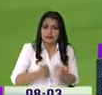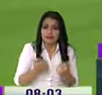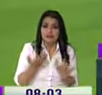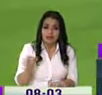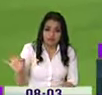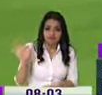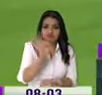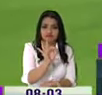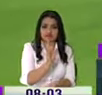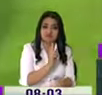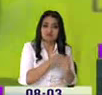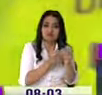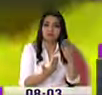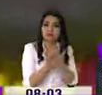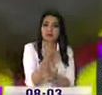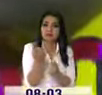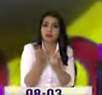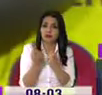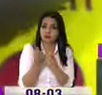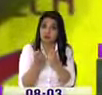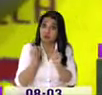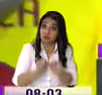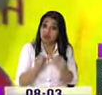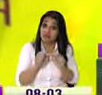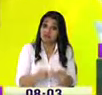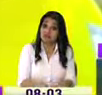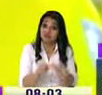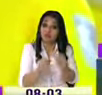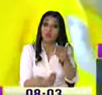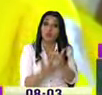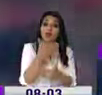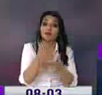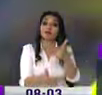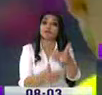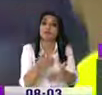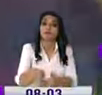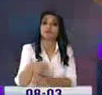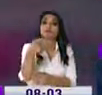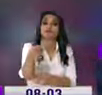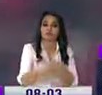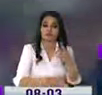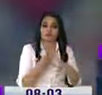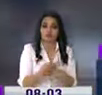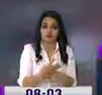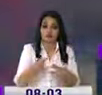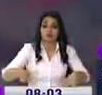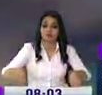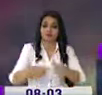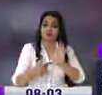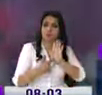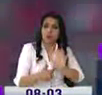y demostrar que quieren ser los elementos insignia para el nuevo proceso. En cancha se jugarán por demostrar